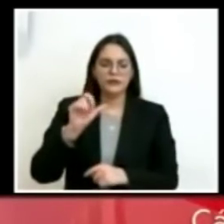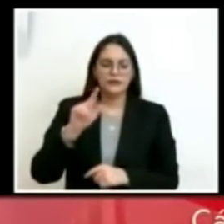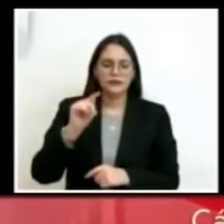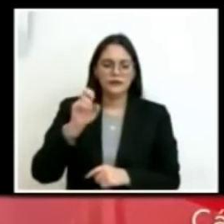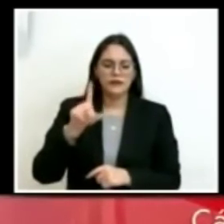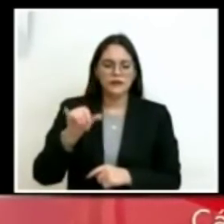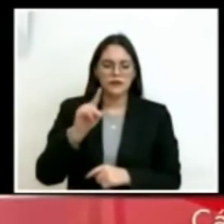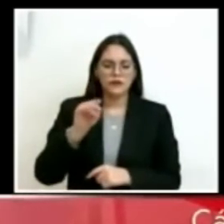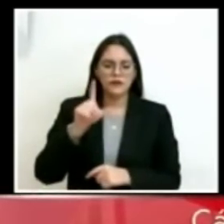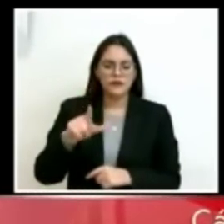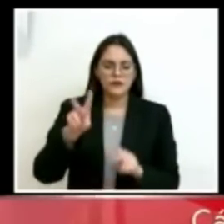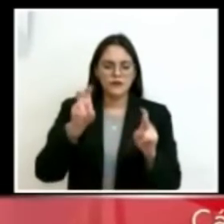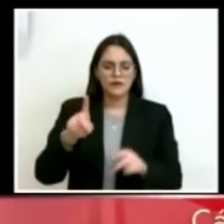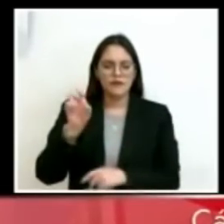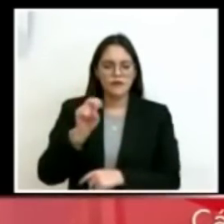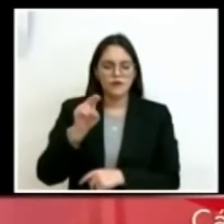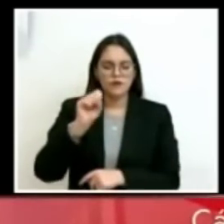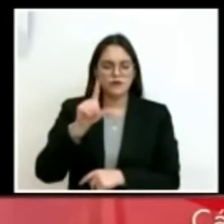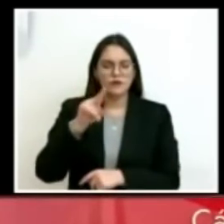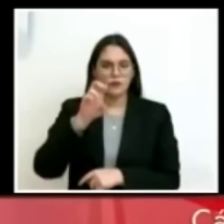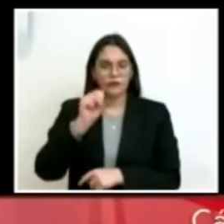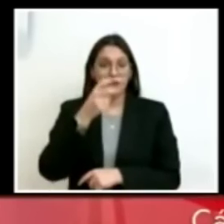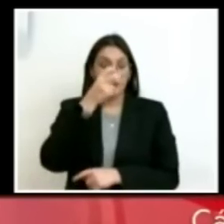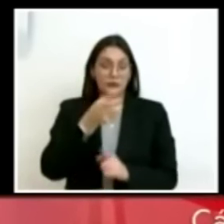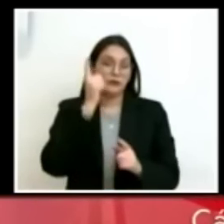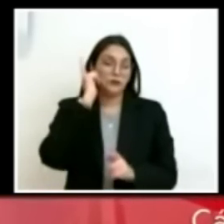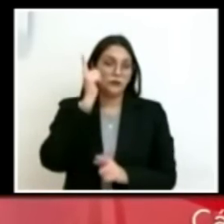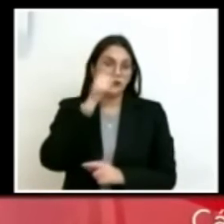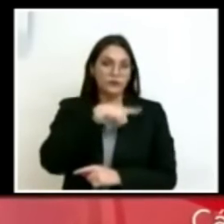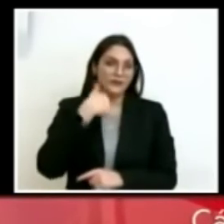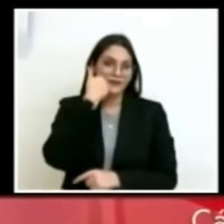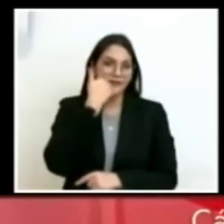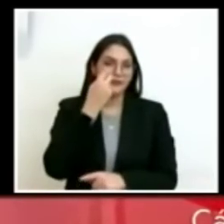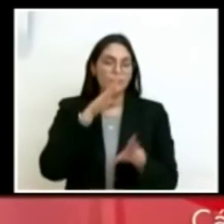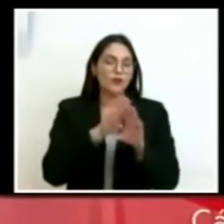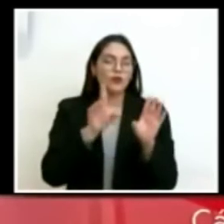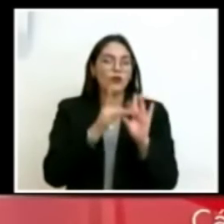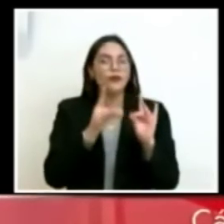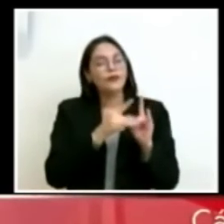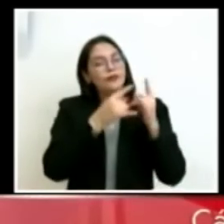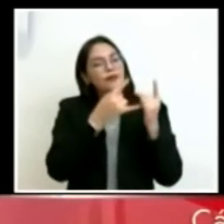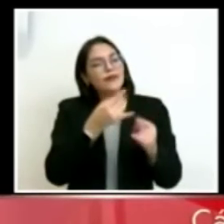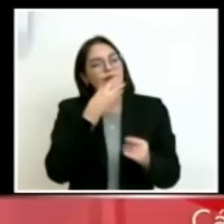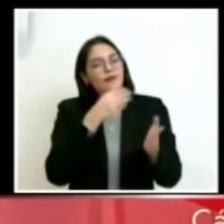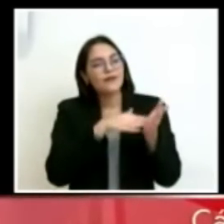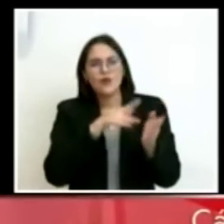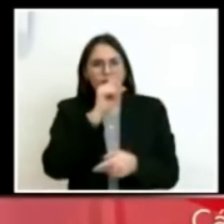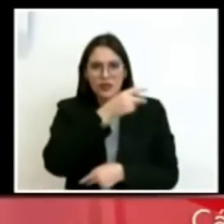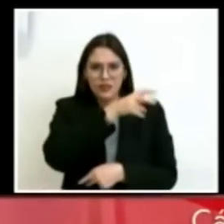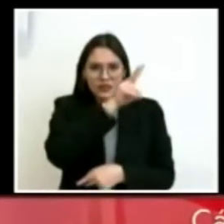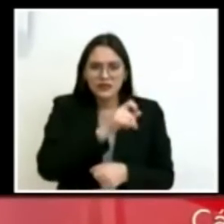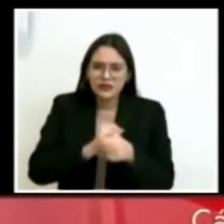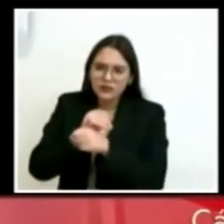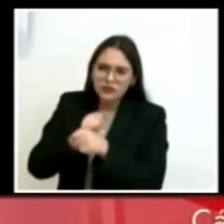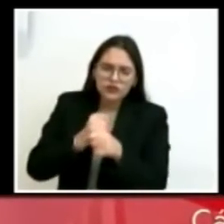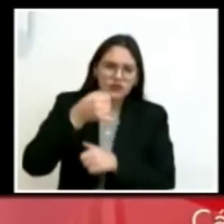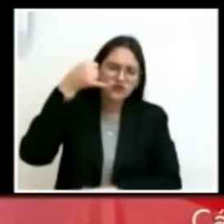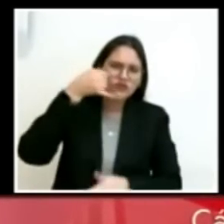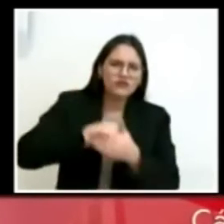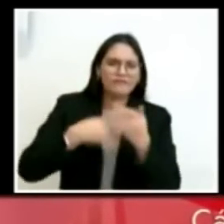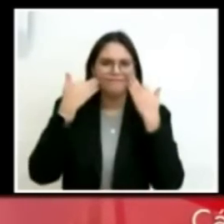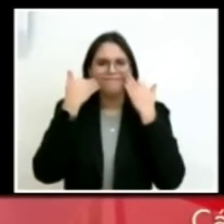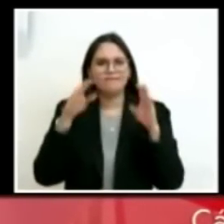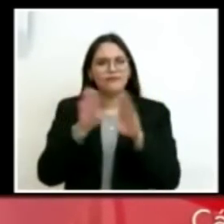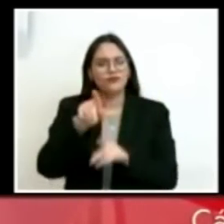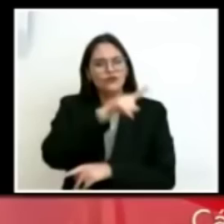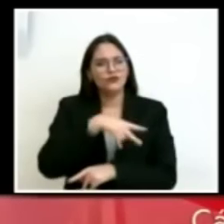de Jesús Lemos. Quisiéramos que esto solo fuera una novela, pero no lo es una investigación real y profunda que muestra cómo opera